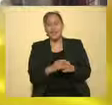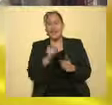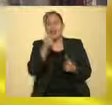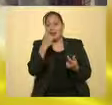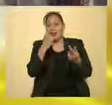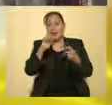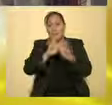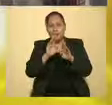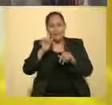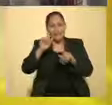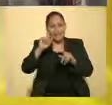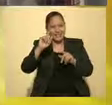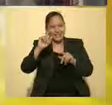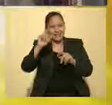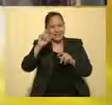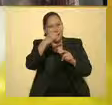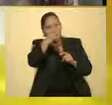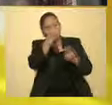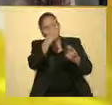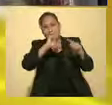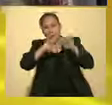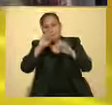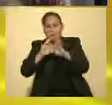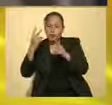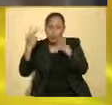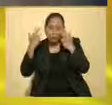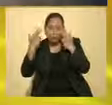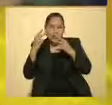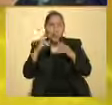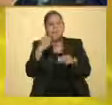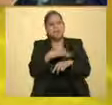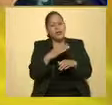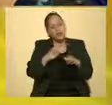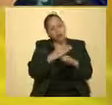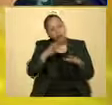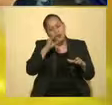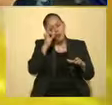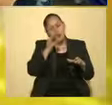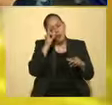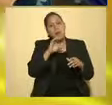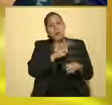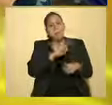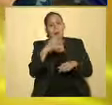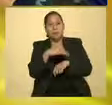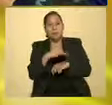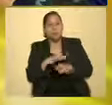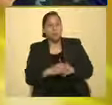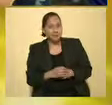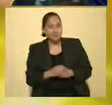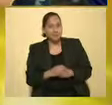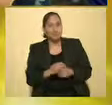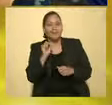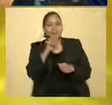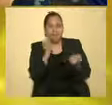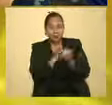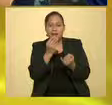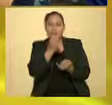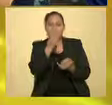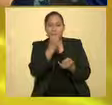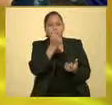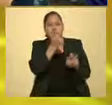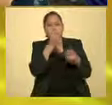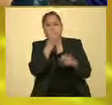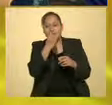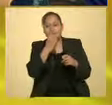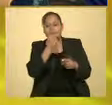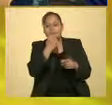mascota están haciéndole toda esta peluquería, tú puedes pasar a la cafetería, porque tienen servicio de cafetería, y toda la comida, bueno, algunas de las comidas, de